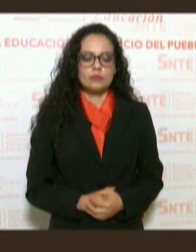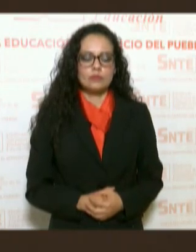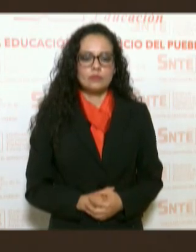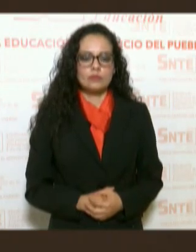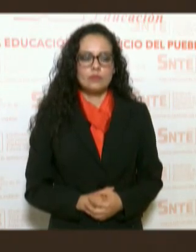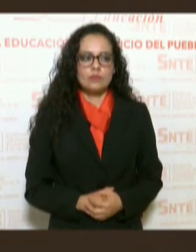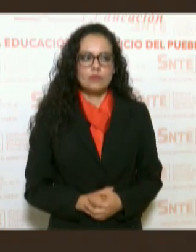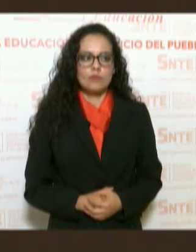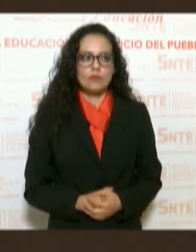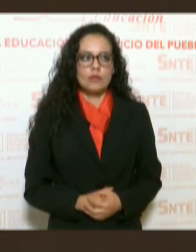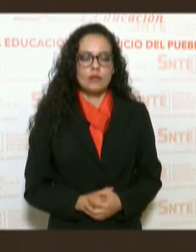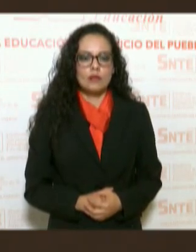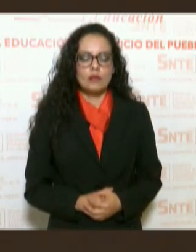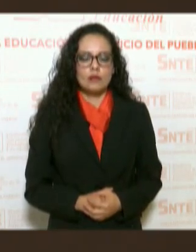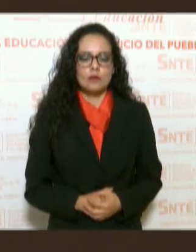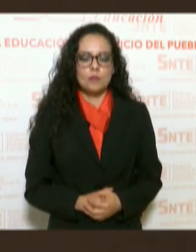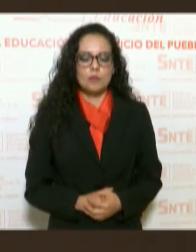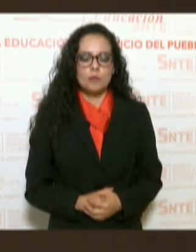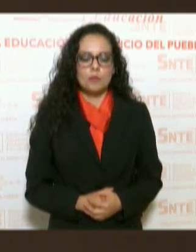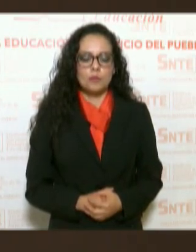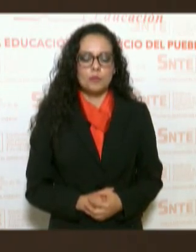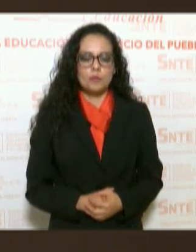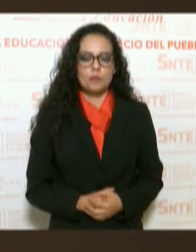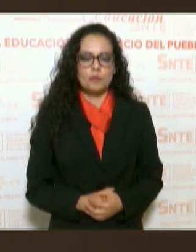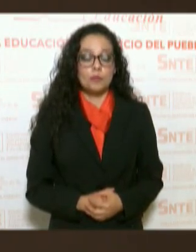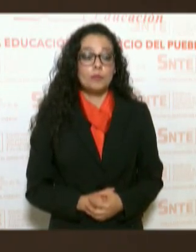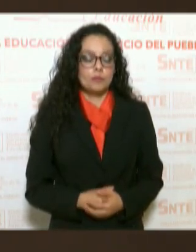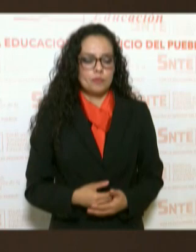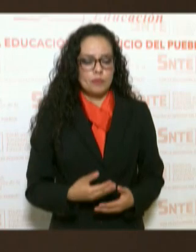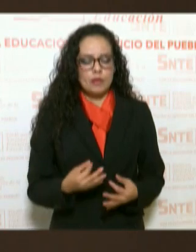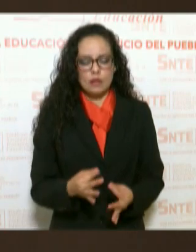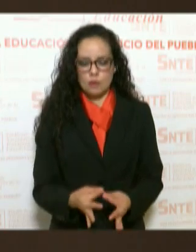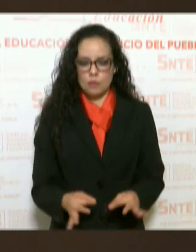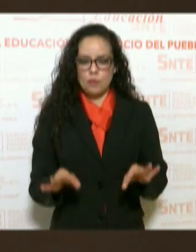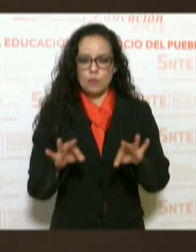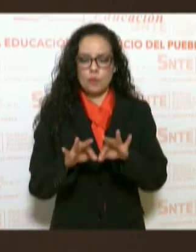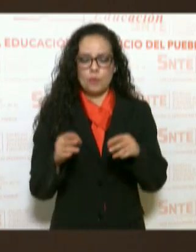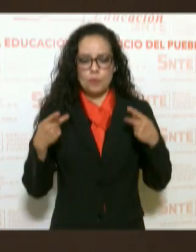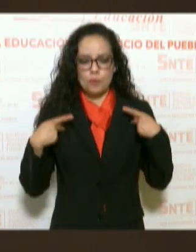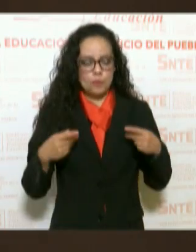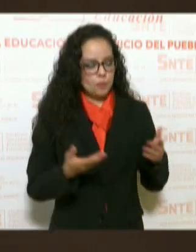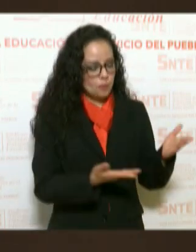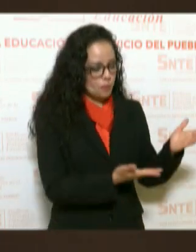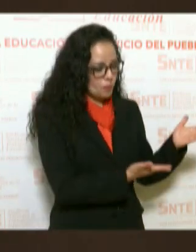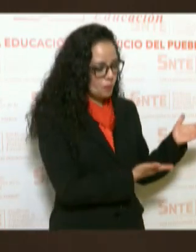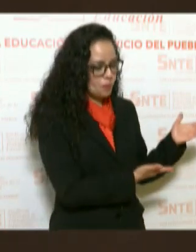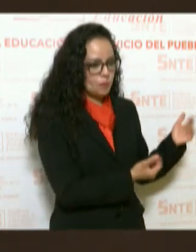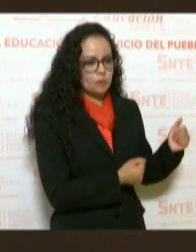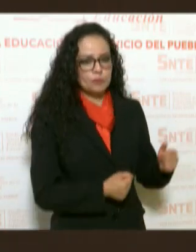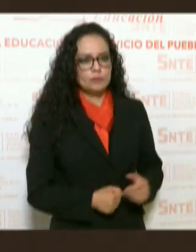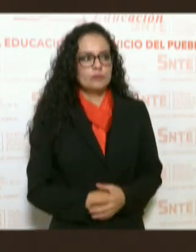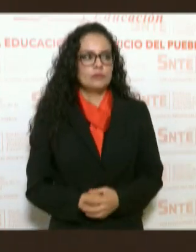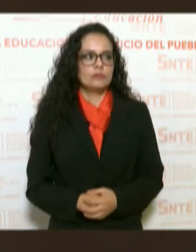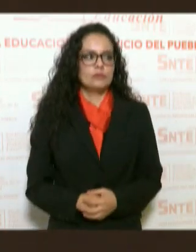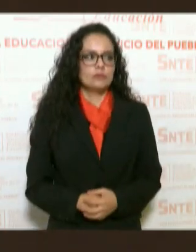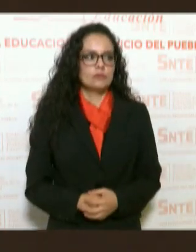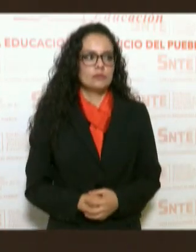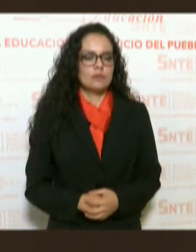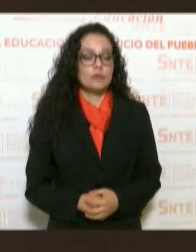Muy distinguido presidium,